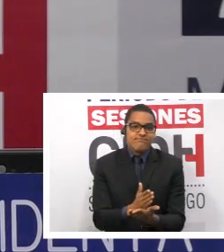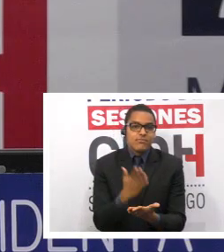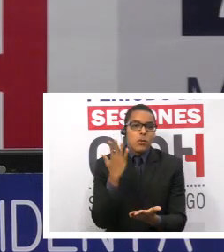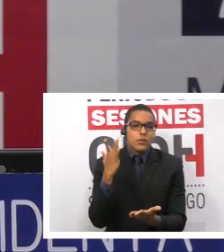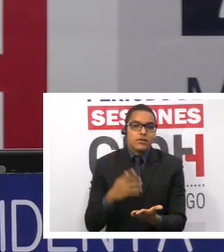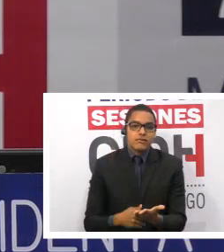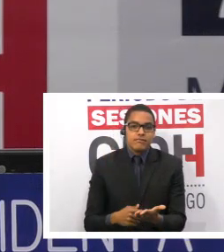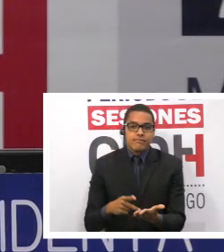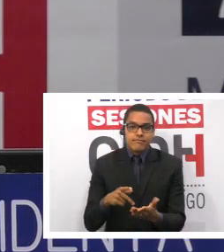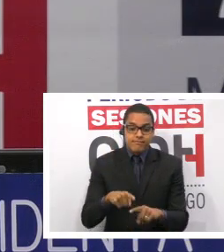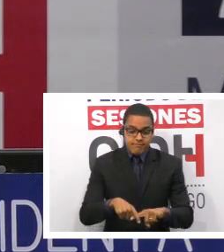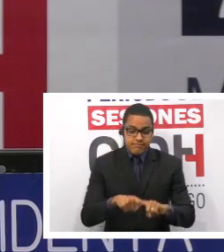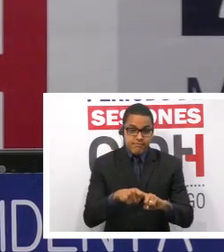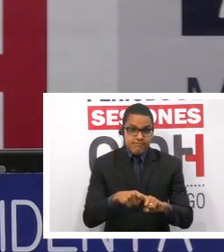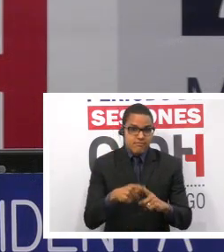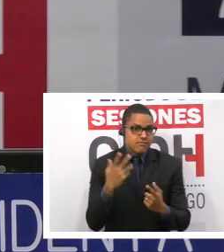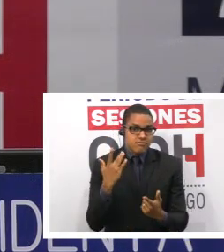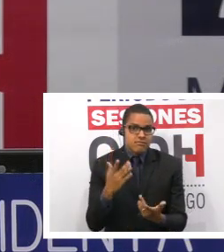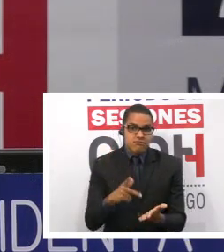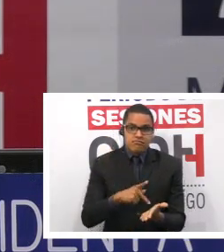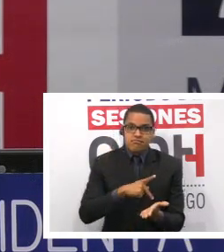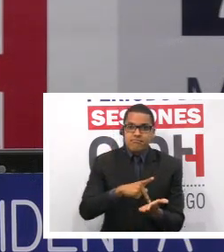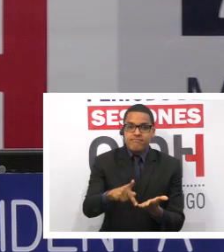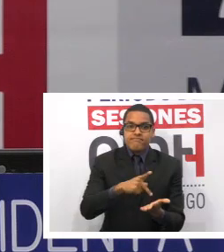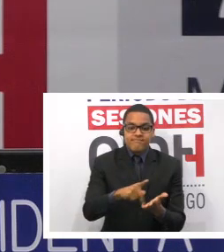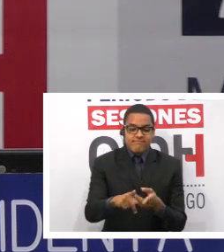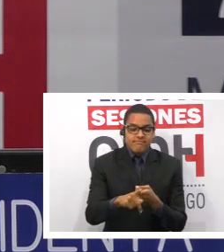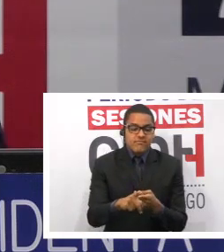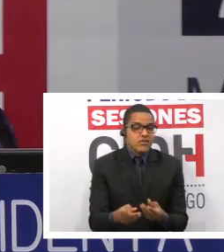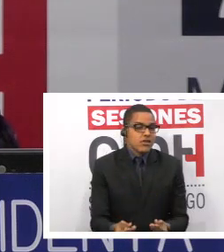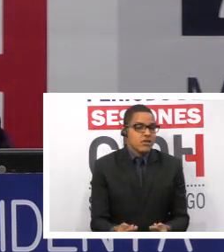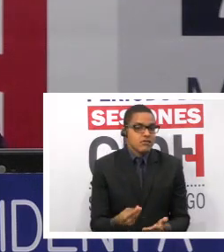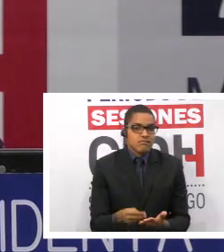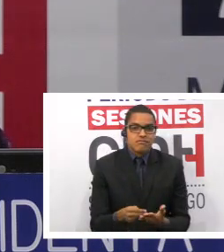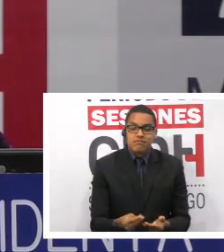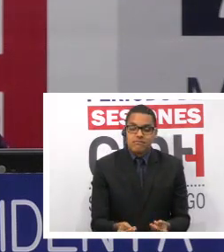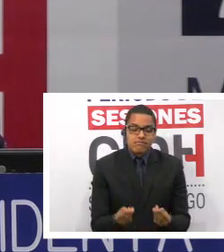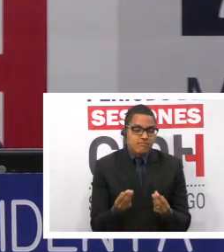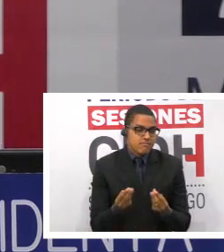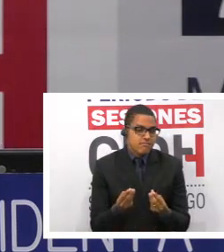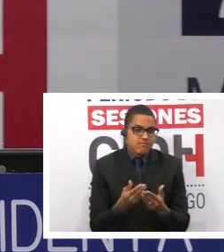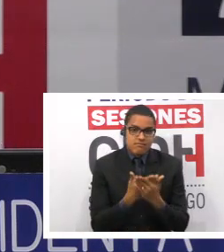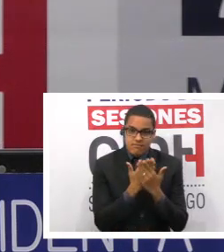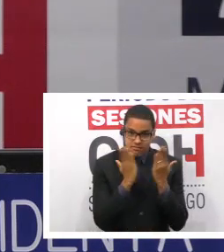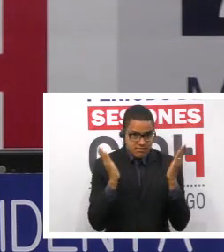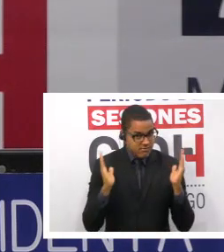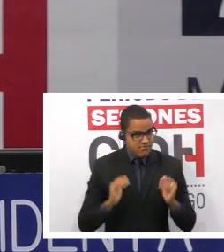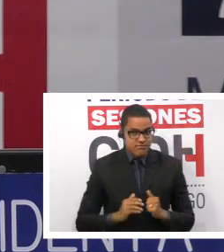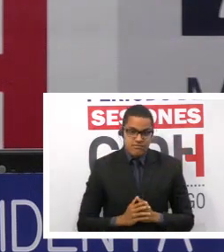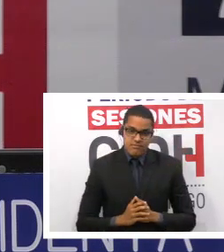informe de análisis de diferentes botes